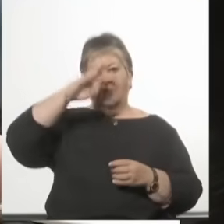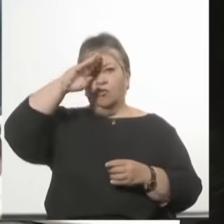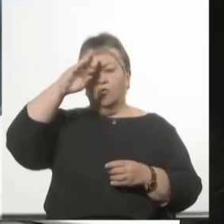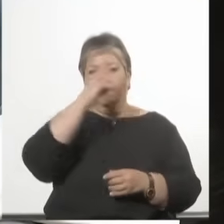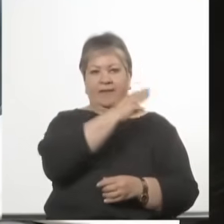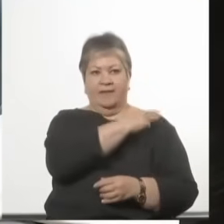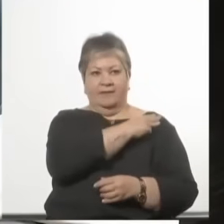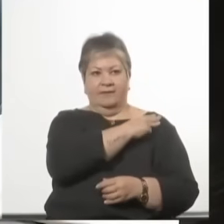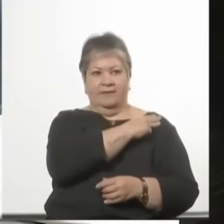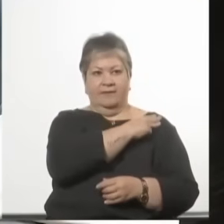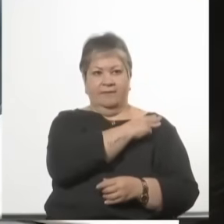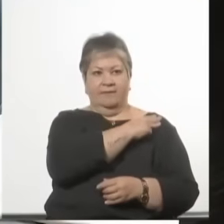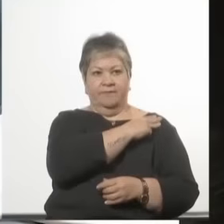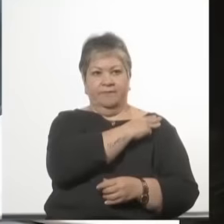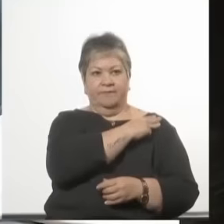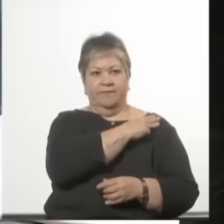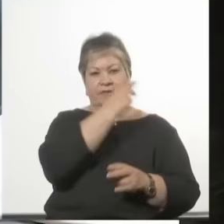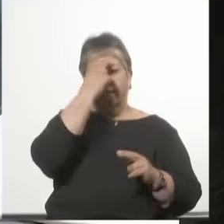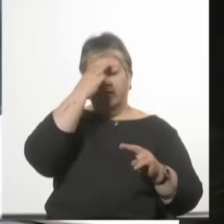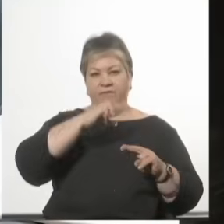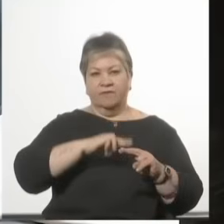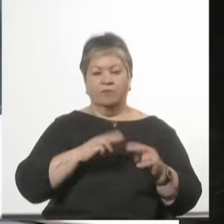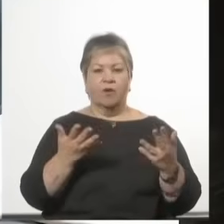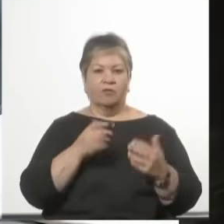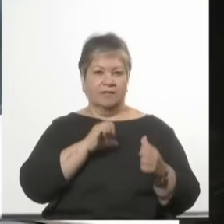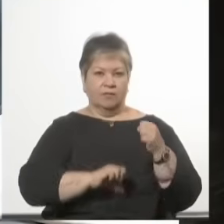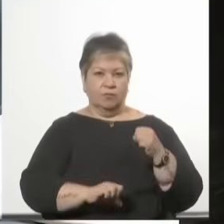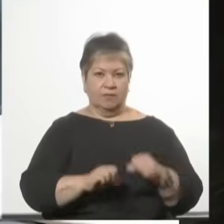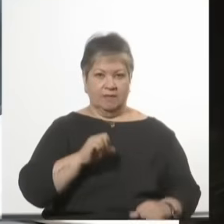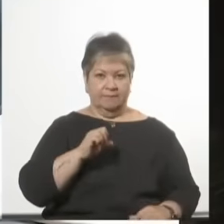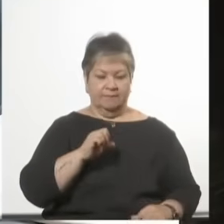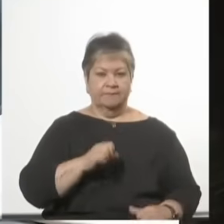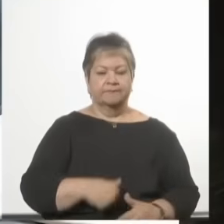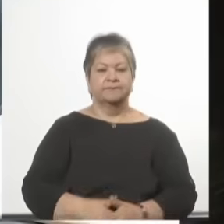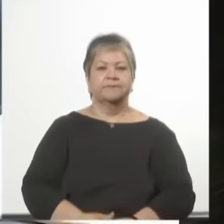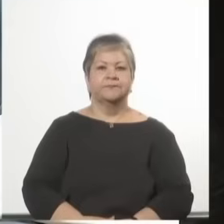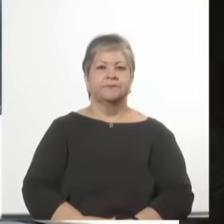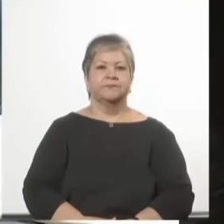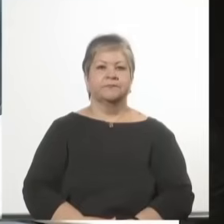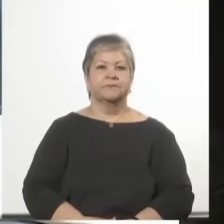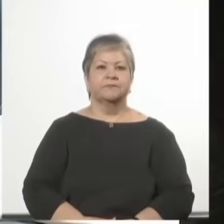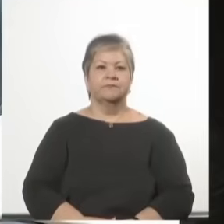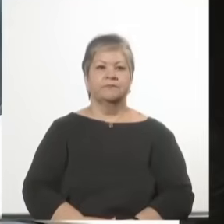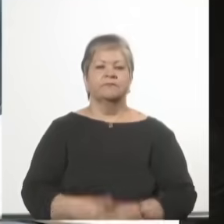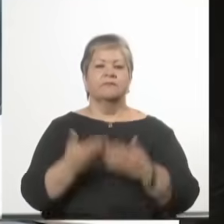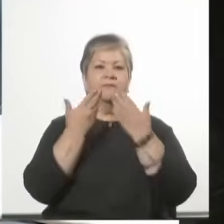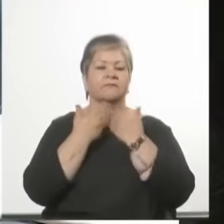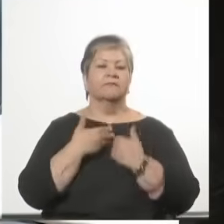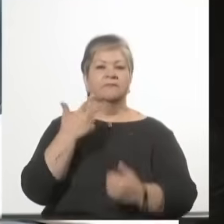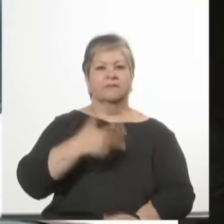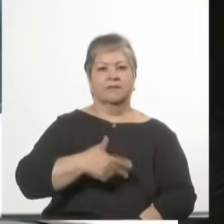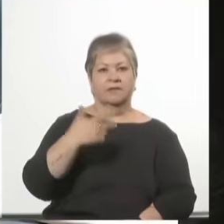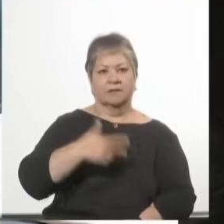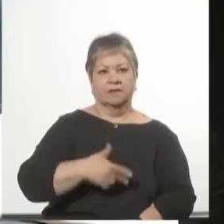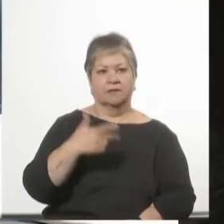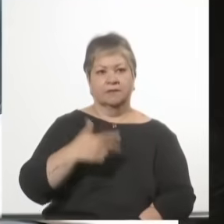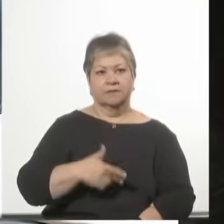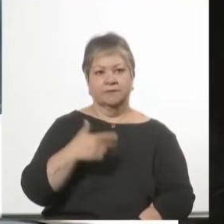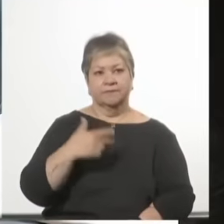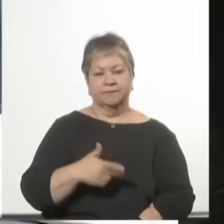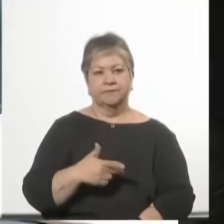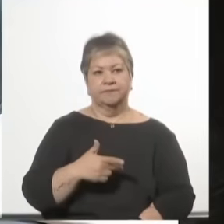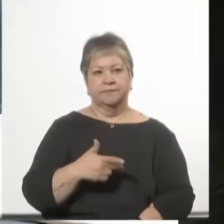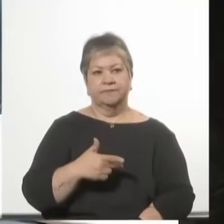que está convaleciente de una cirugía. Pregunta 13. La pregunta